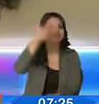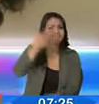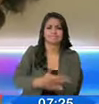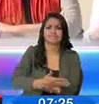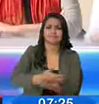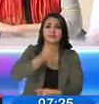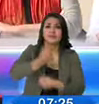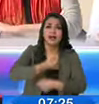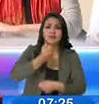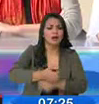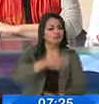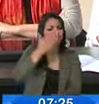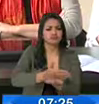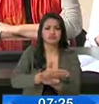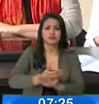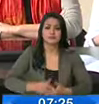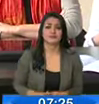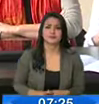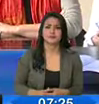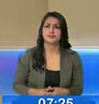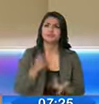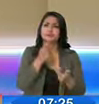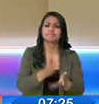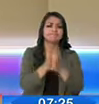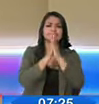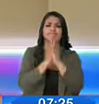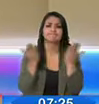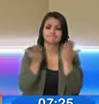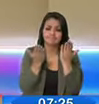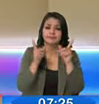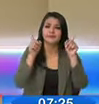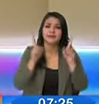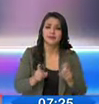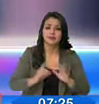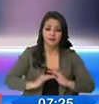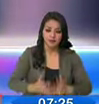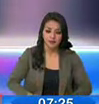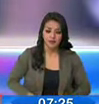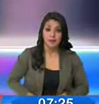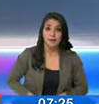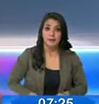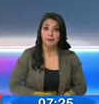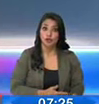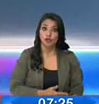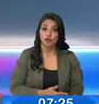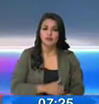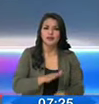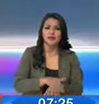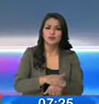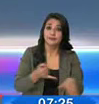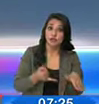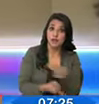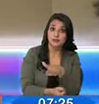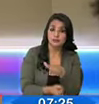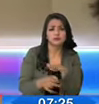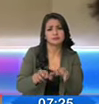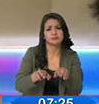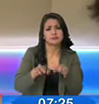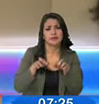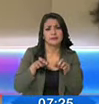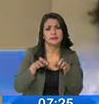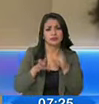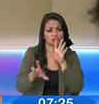trabajo doméstico. Una de sus principales consignas está la legalización del aborto en embarazos producto de una violación. En que cada